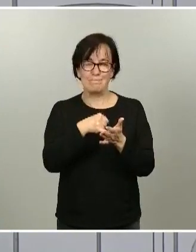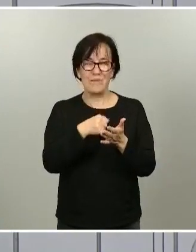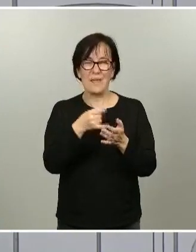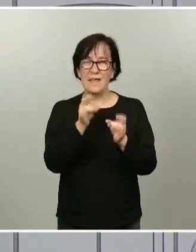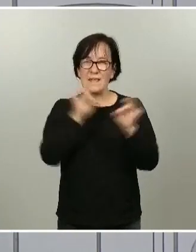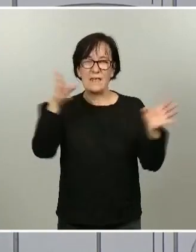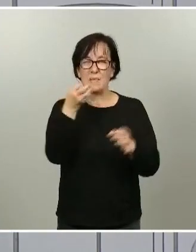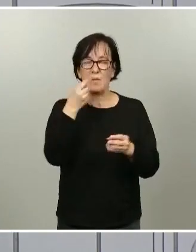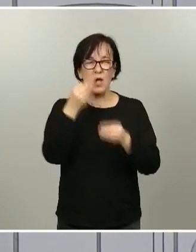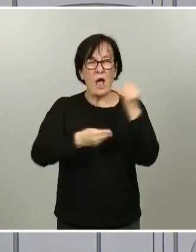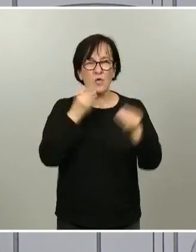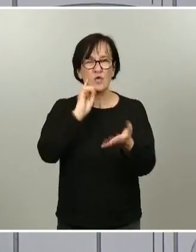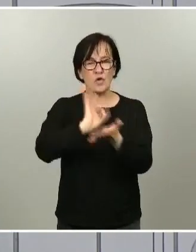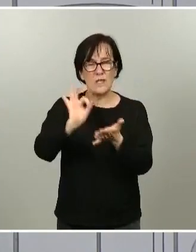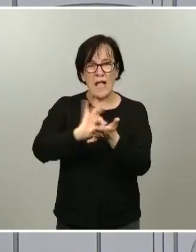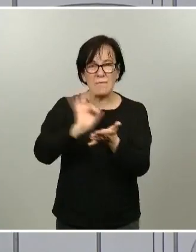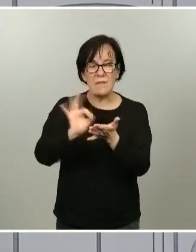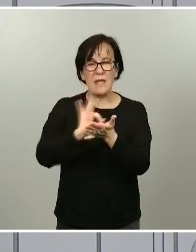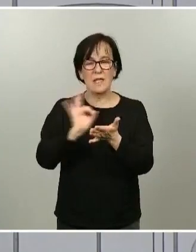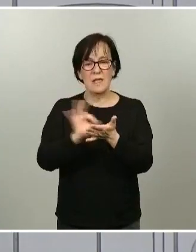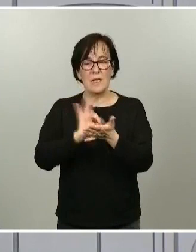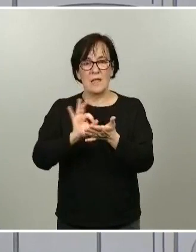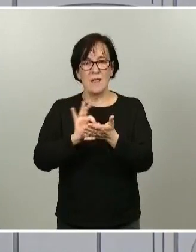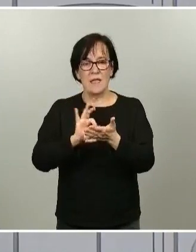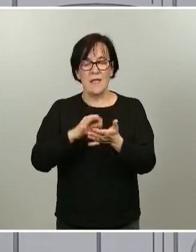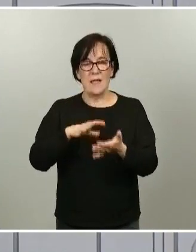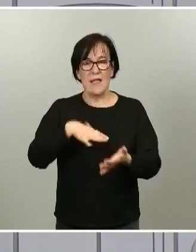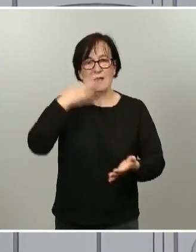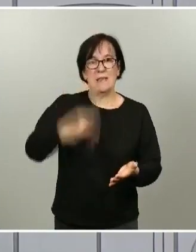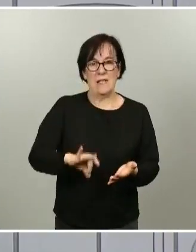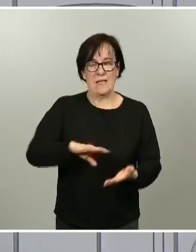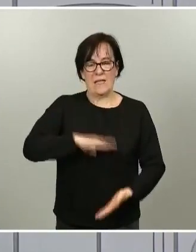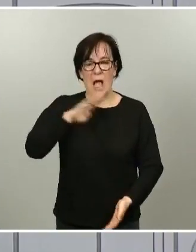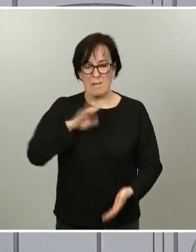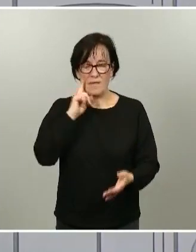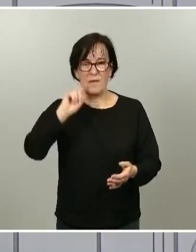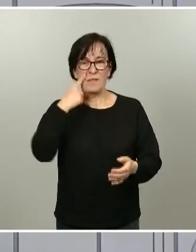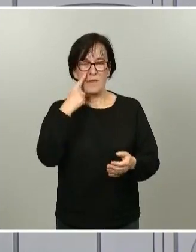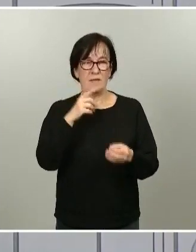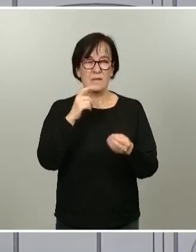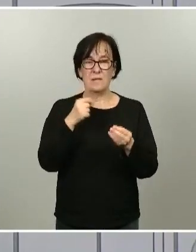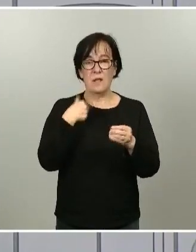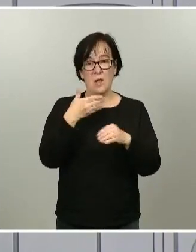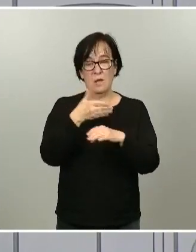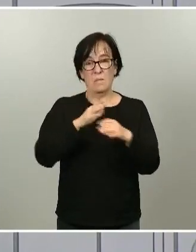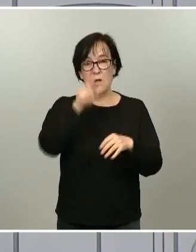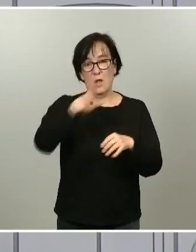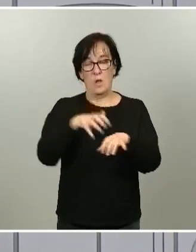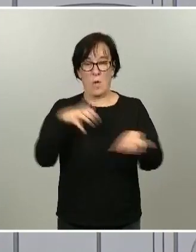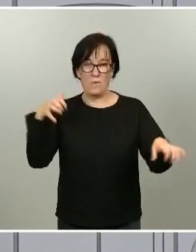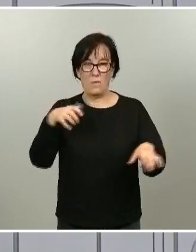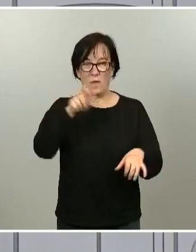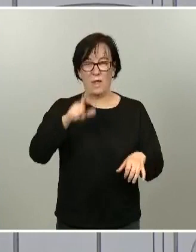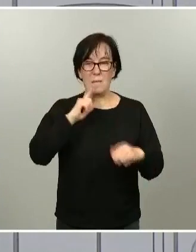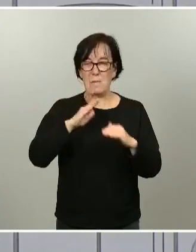de servicios y por lo tanto una capacidad de detección de casos por parte de un uso de servicios por parte de la población muy baja, lo que hace